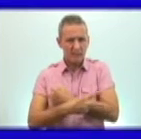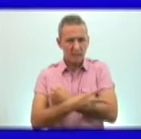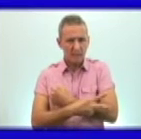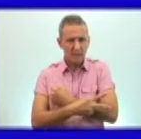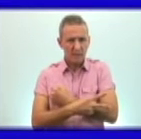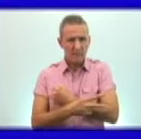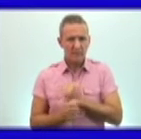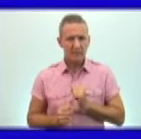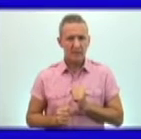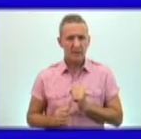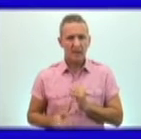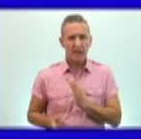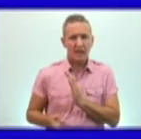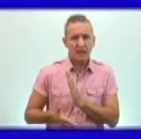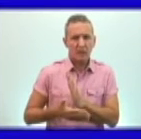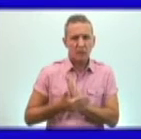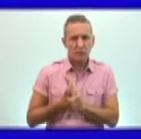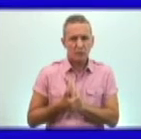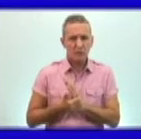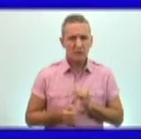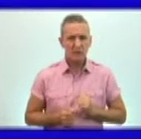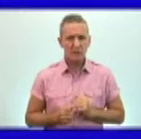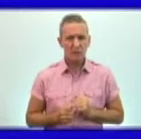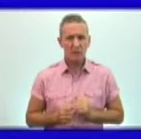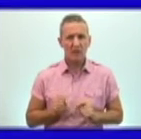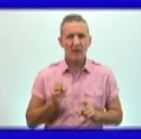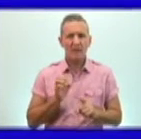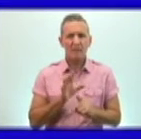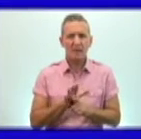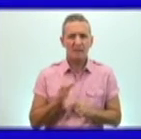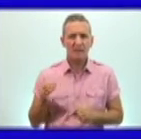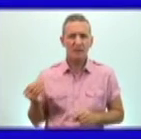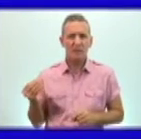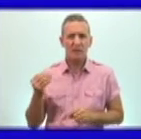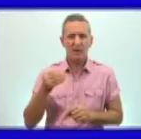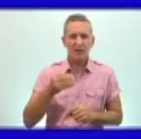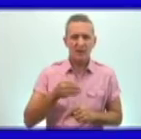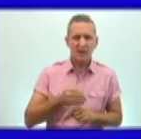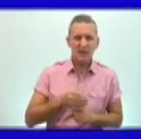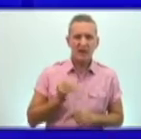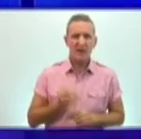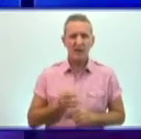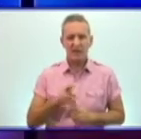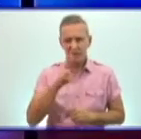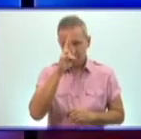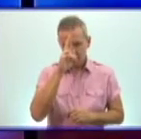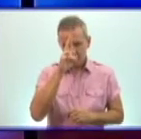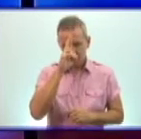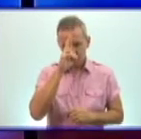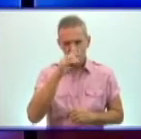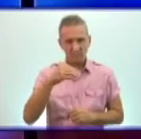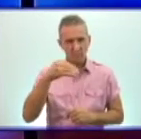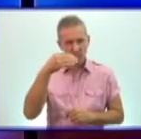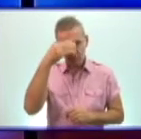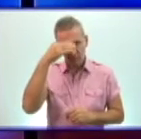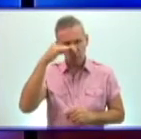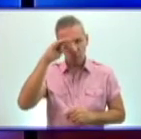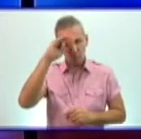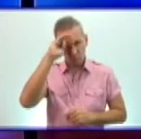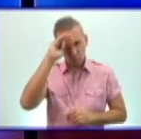es pensar la sociedad del mundo, pensar la sociedad del mundo y razonarla desde nuestra